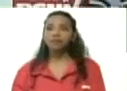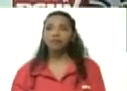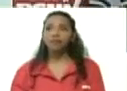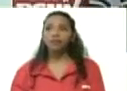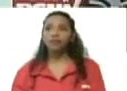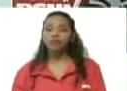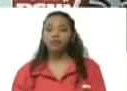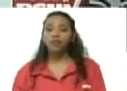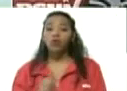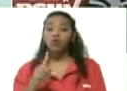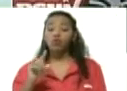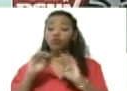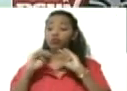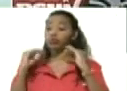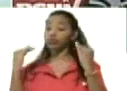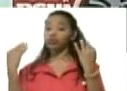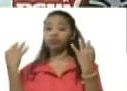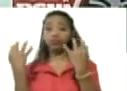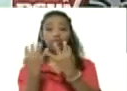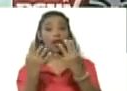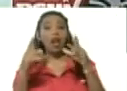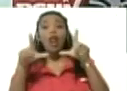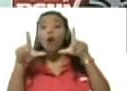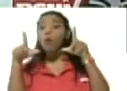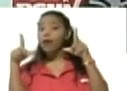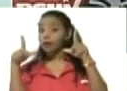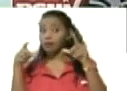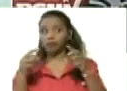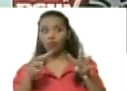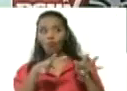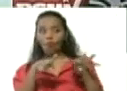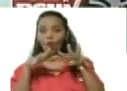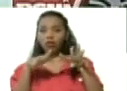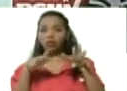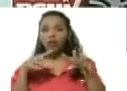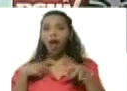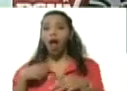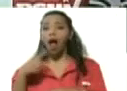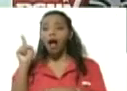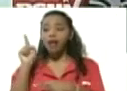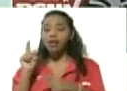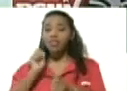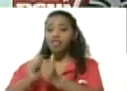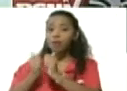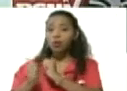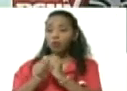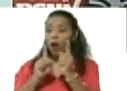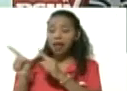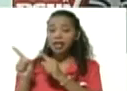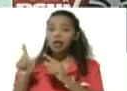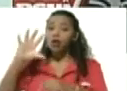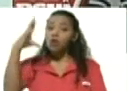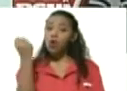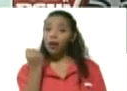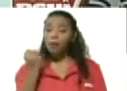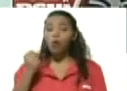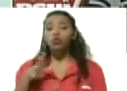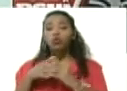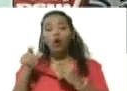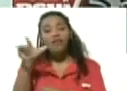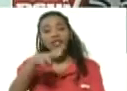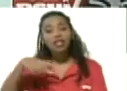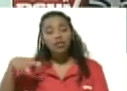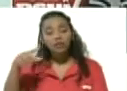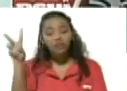un gimnasio, en el gimnasio allá en La Guaira, el polideportivo, logramos en toda Venezuela sumar más